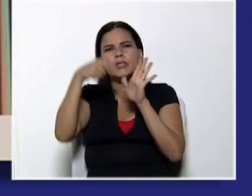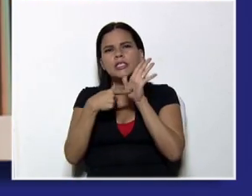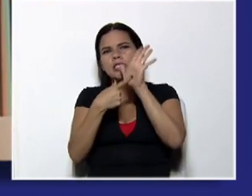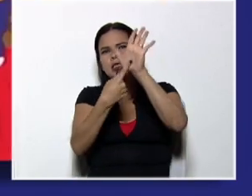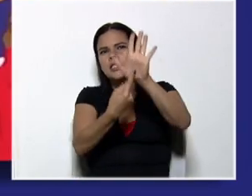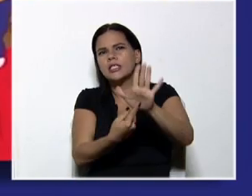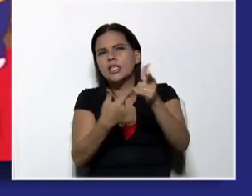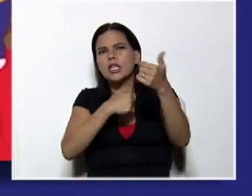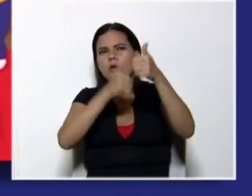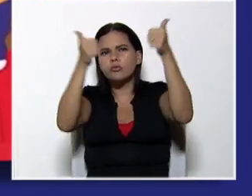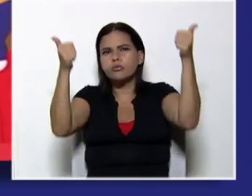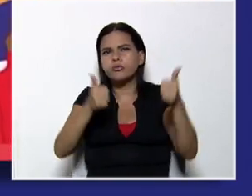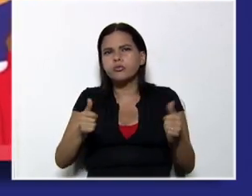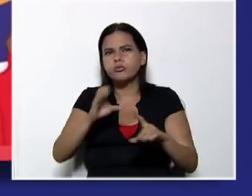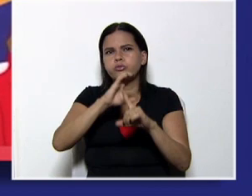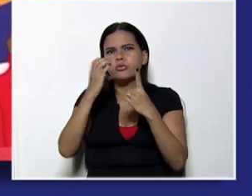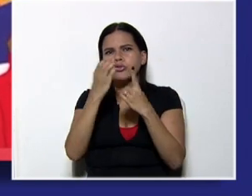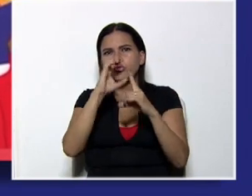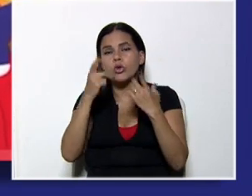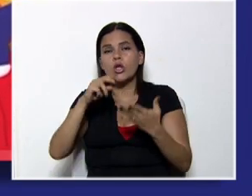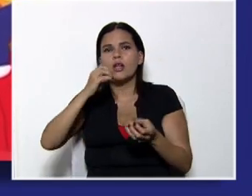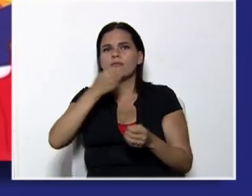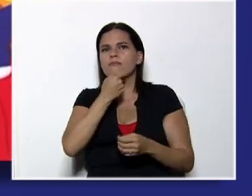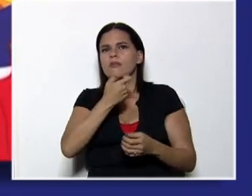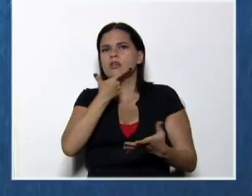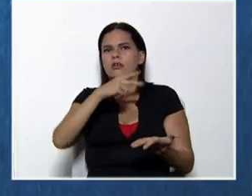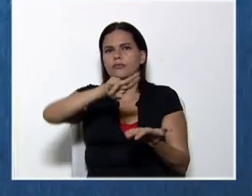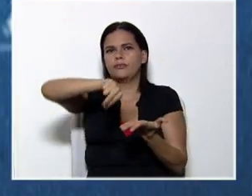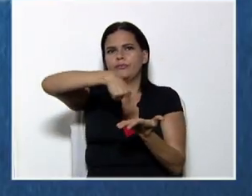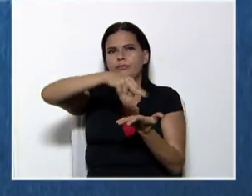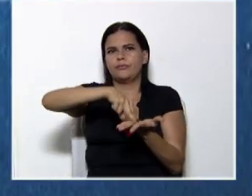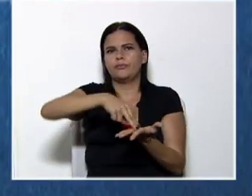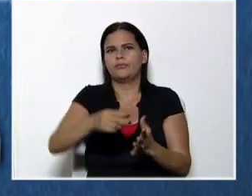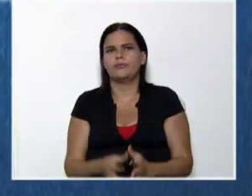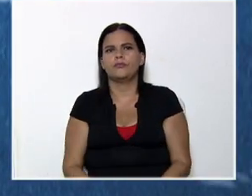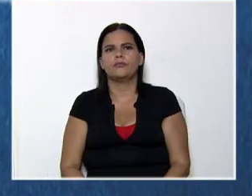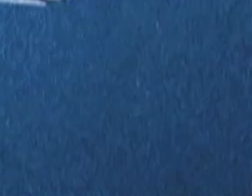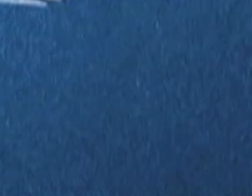la grandeza del talento nacional en todas sus formas.